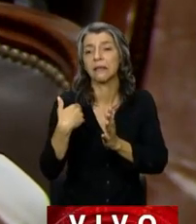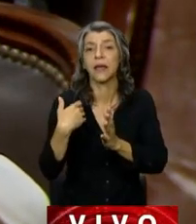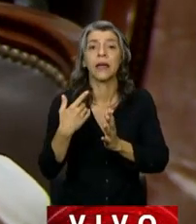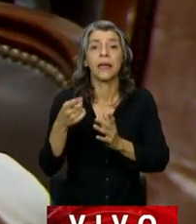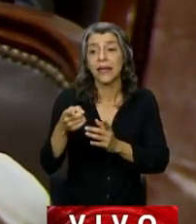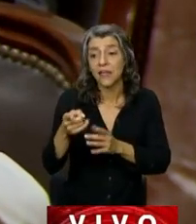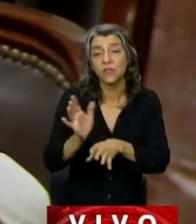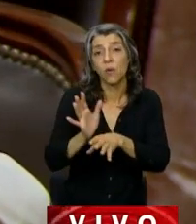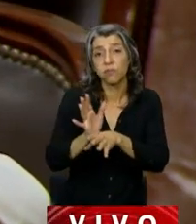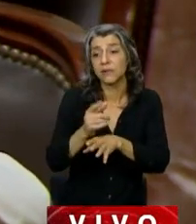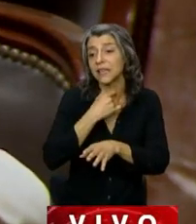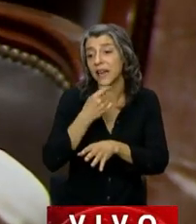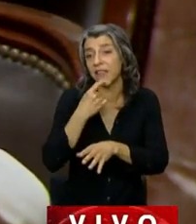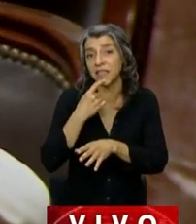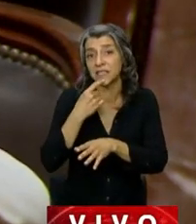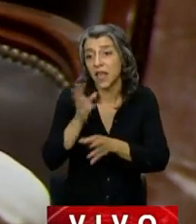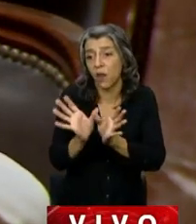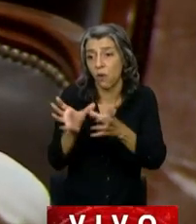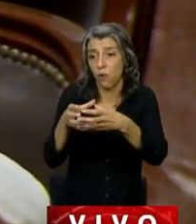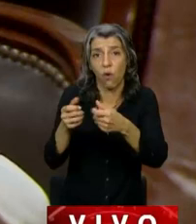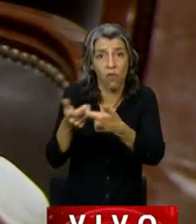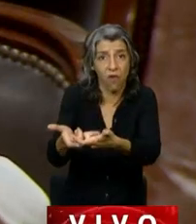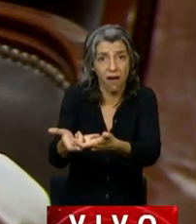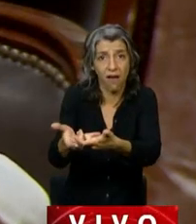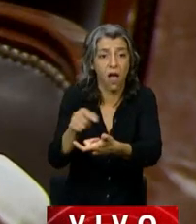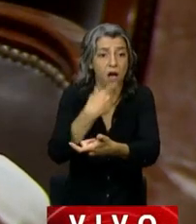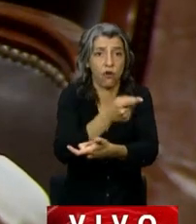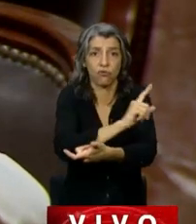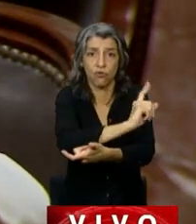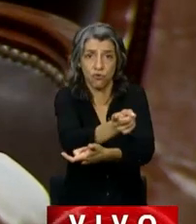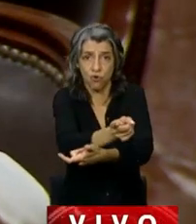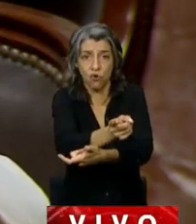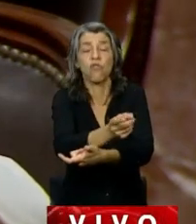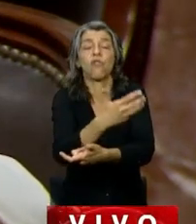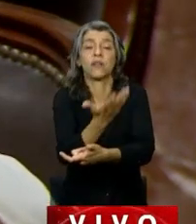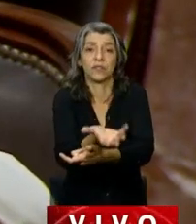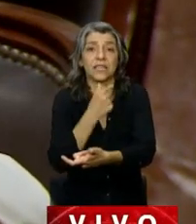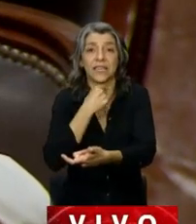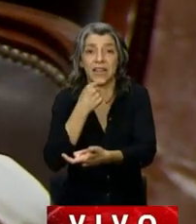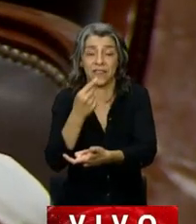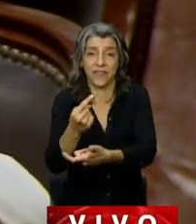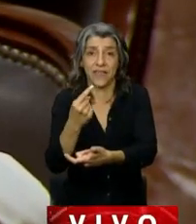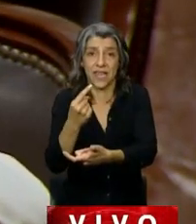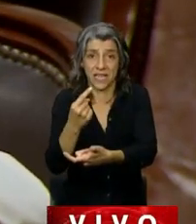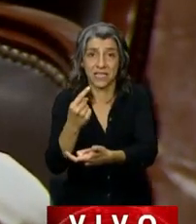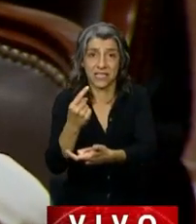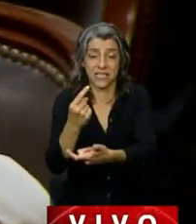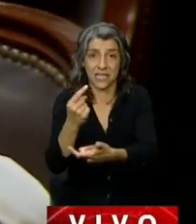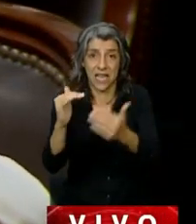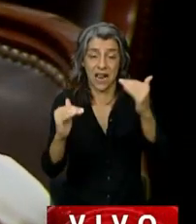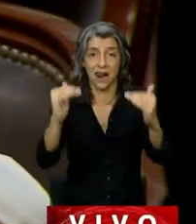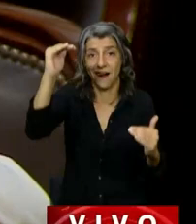inequidad. Privilegios significan inequidad, desigualdad. Y esto es lo